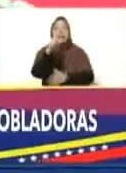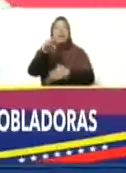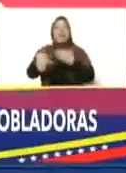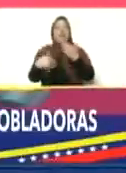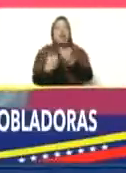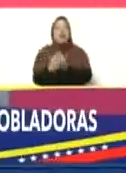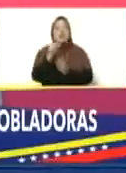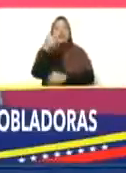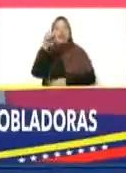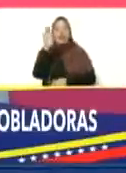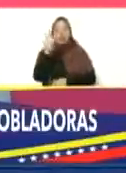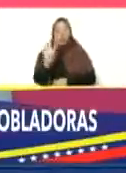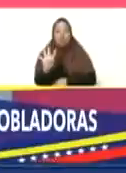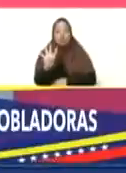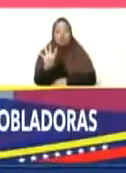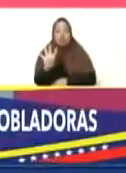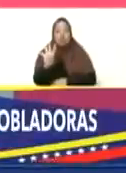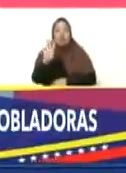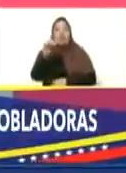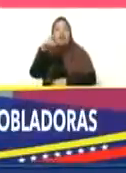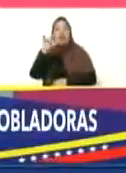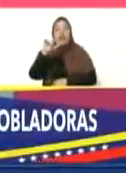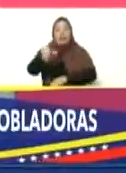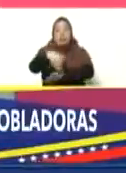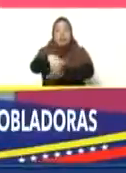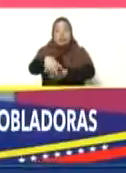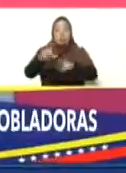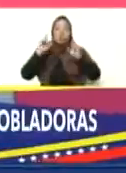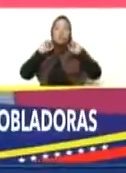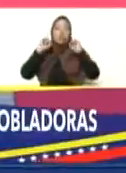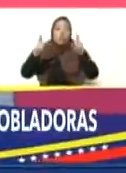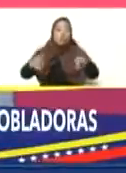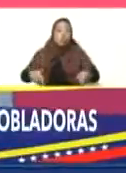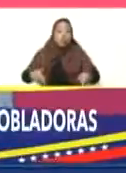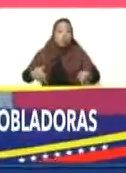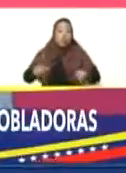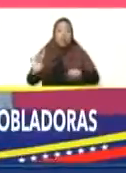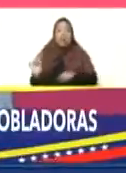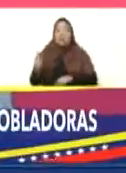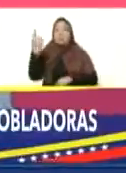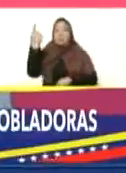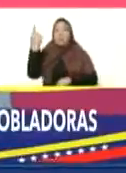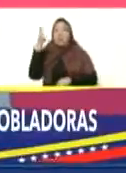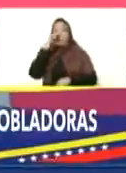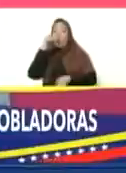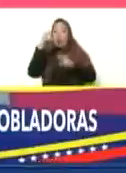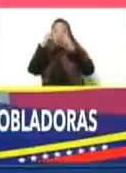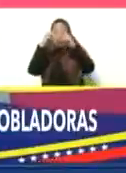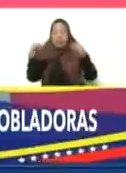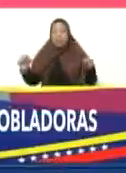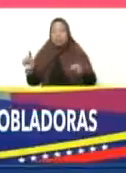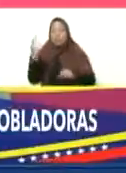el cementerio los sin techo 1º de mayo